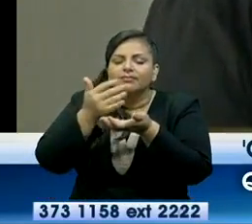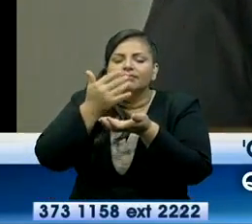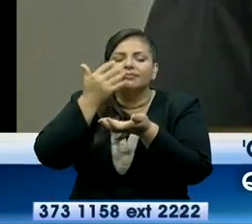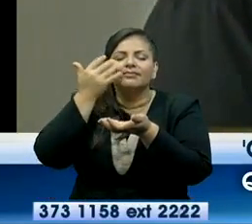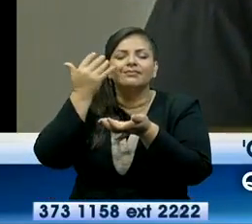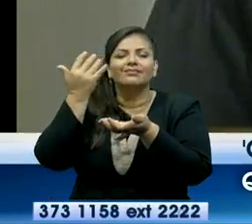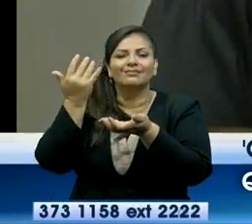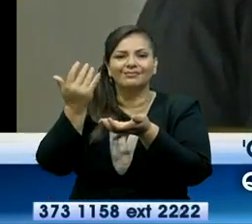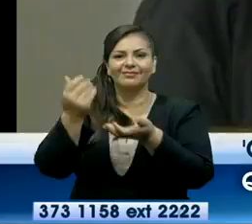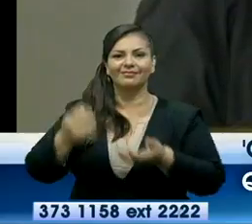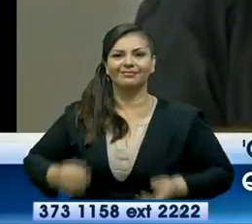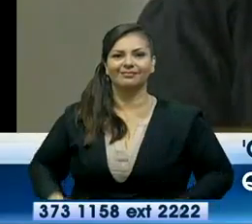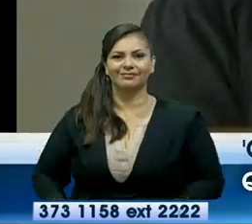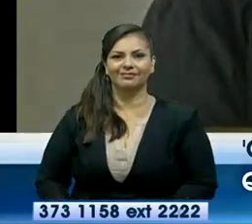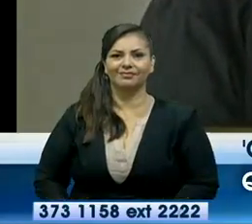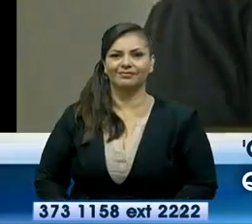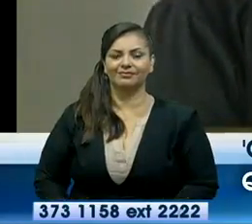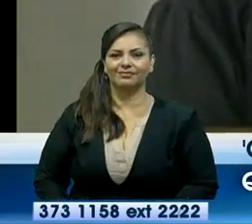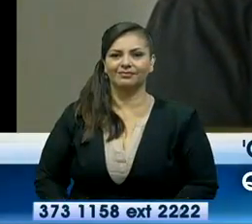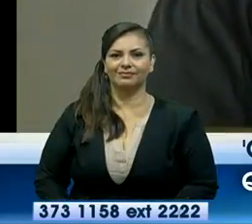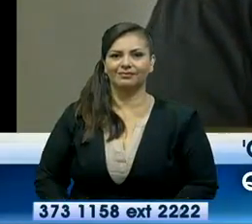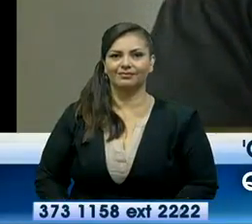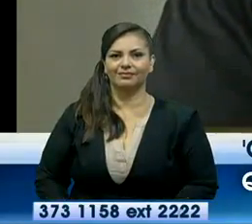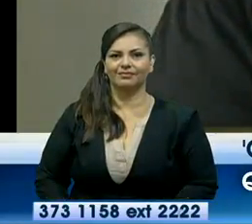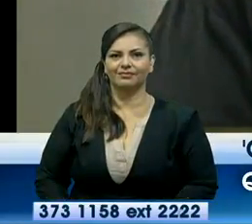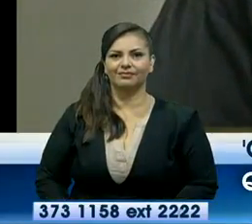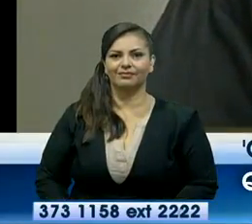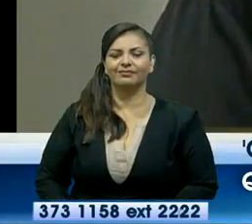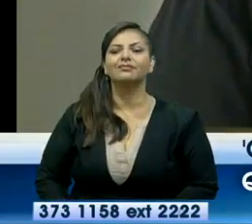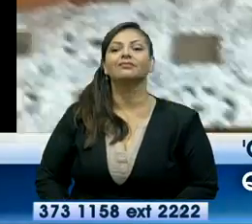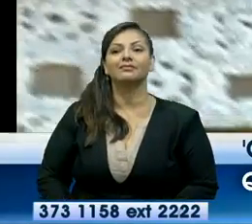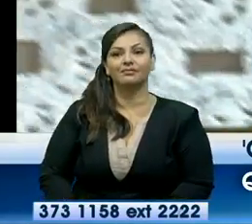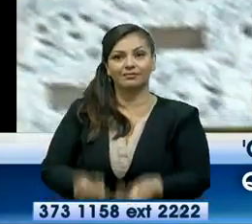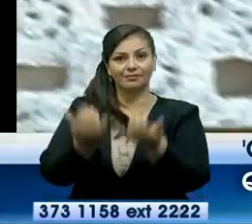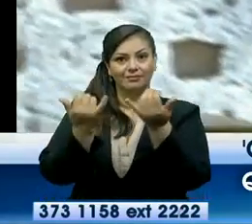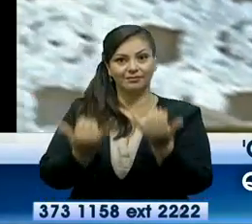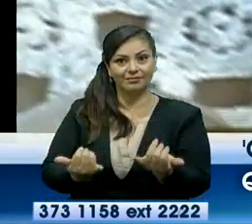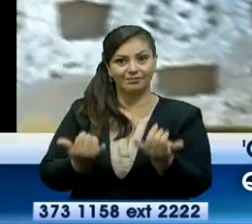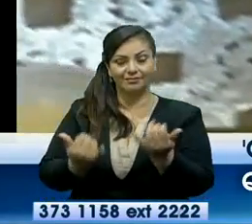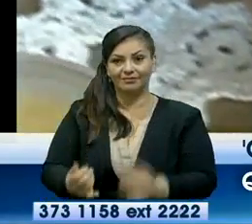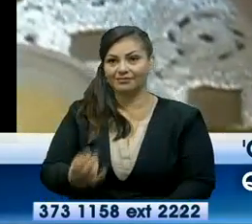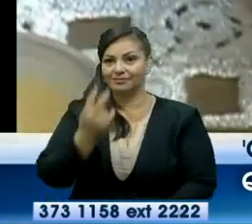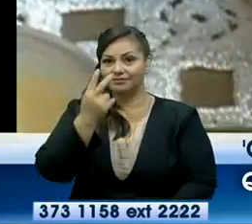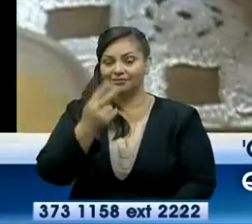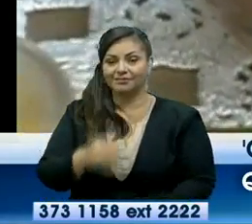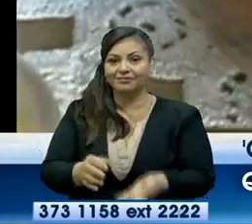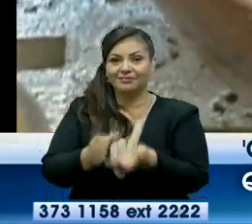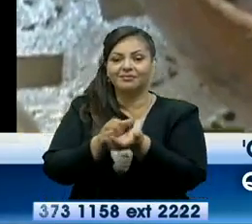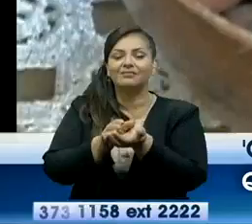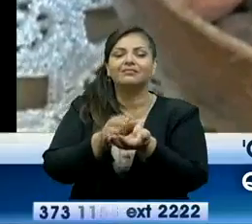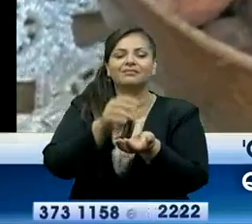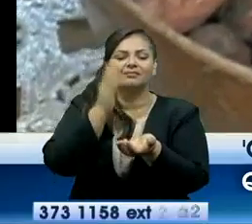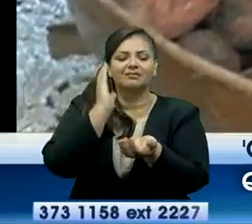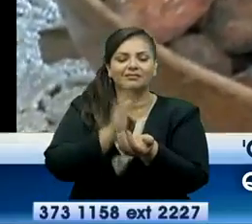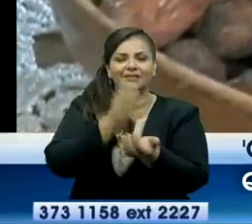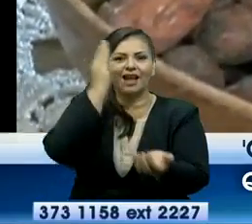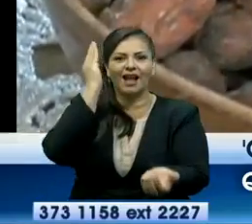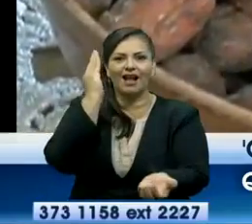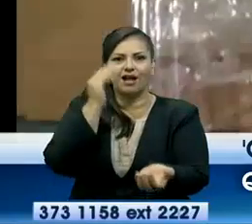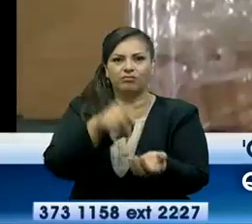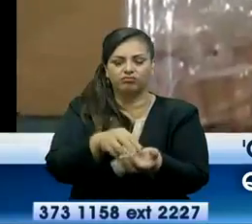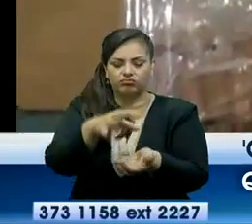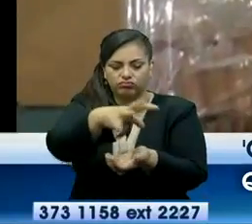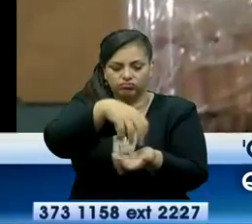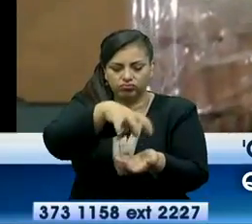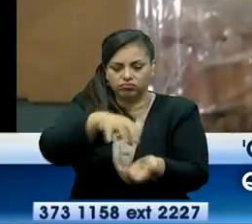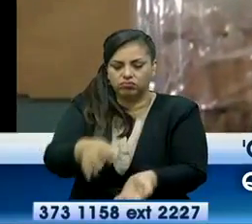entonces procuramos en este espacio tener la posibilidad de olerlo de tenerlo en las manos porque muchas veces